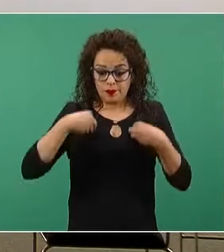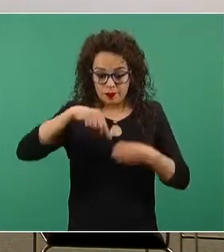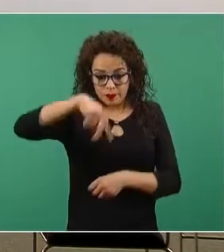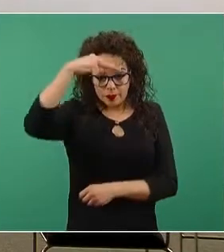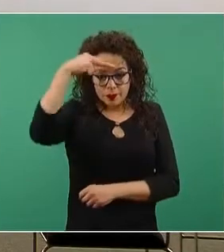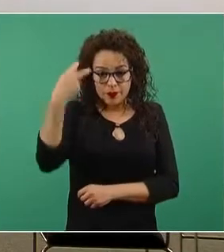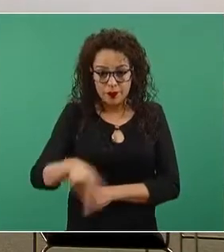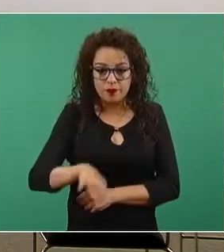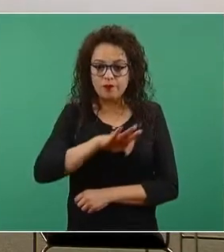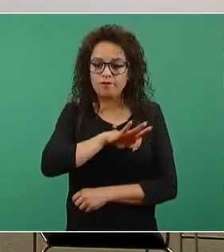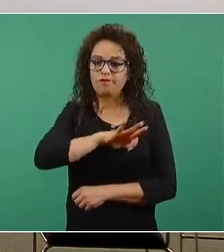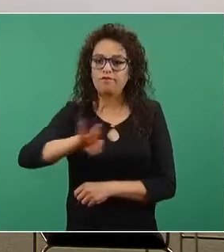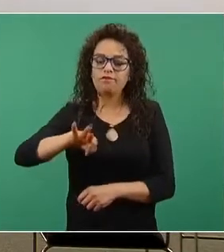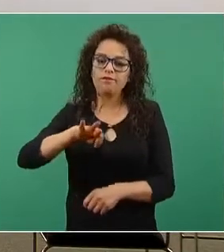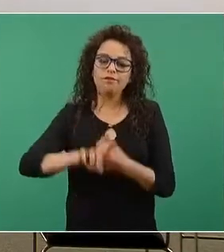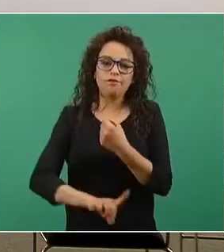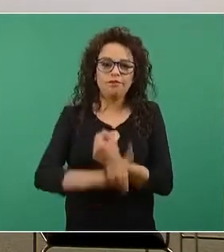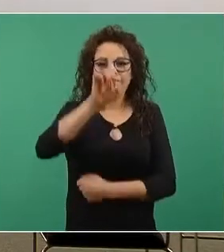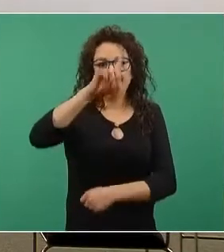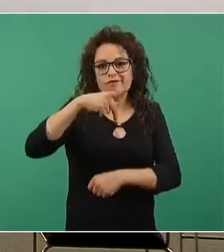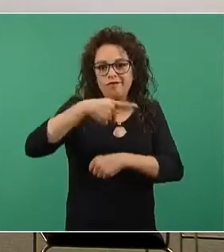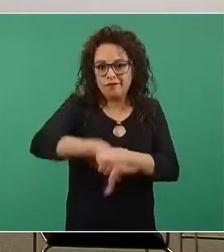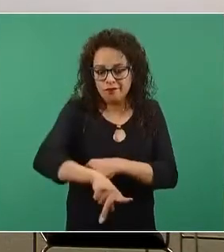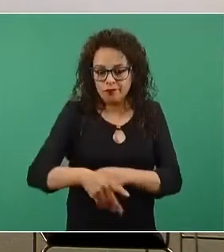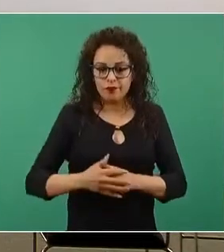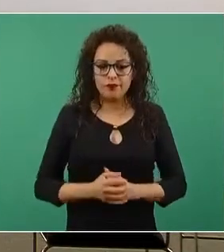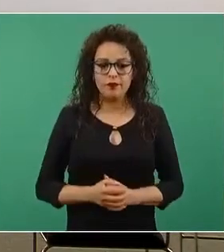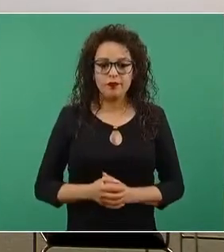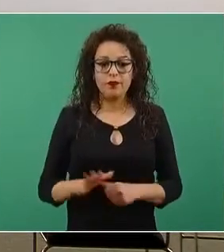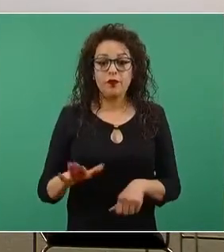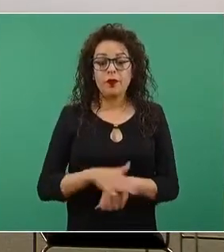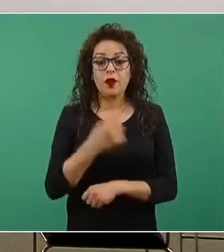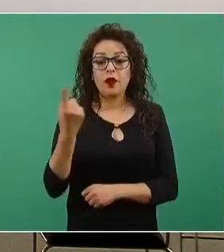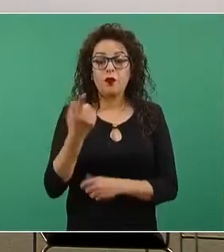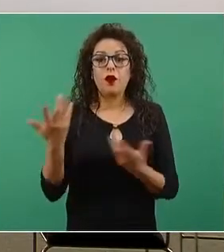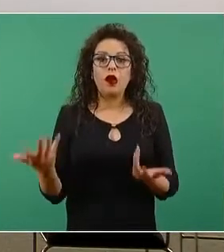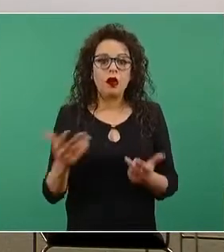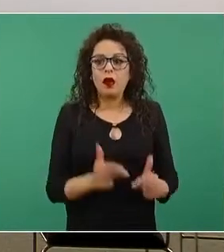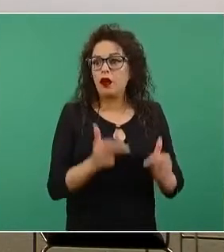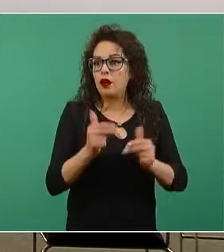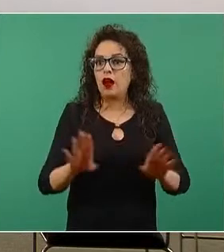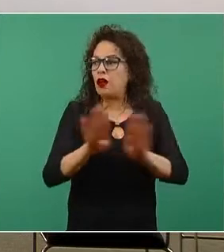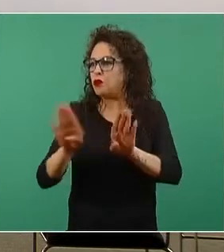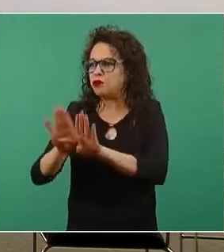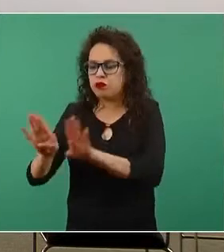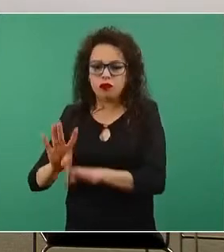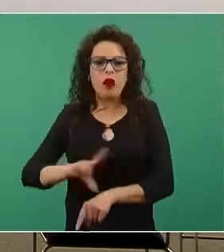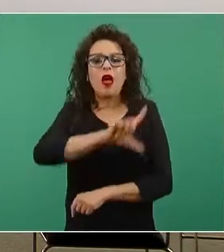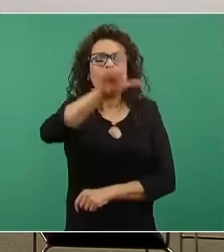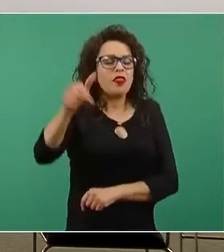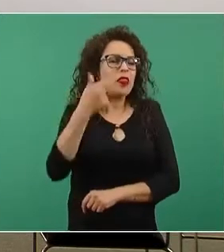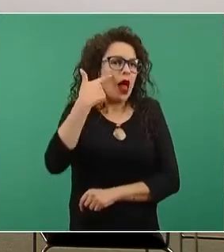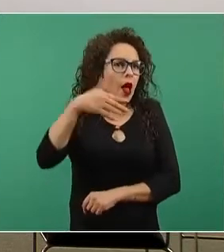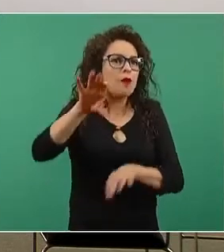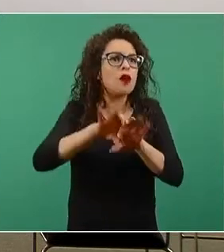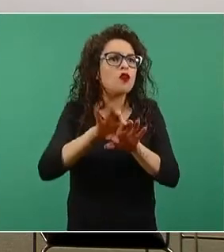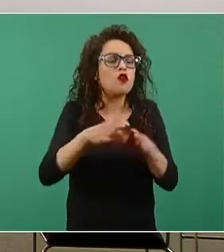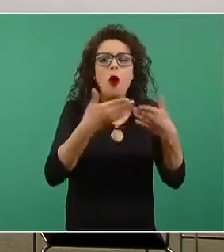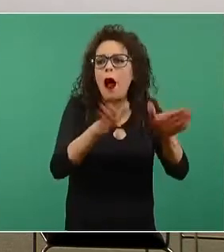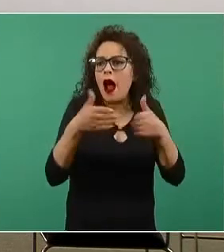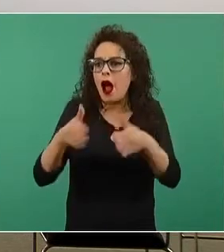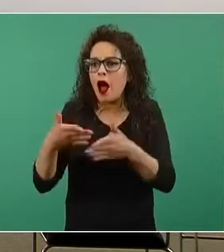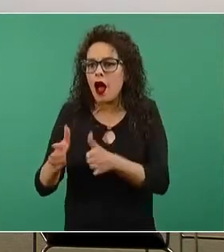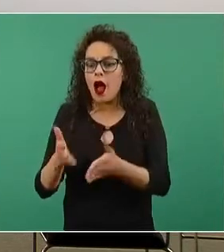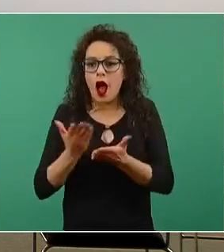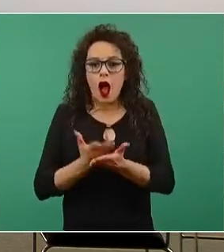porque al principio pues así como que parejo, ¿no? Se cierran todas las actividades económicas y ya después vemos cómo las aperturamos. Ahorita creo que ya se ha visto